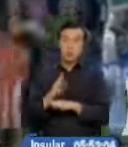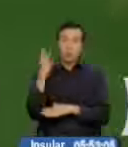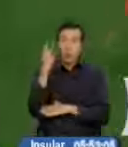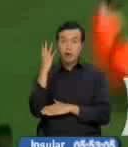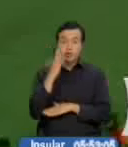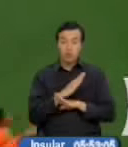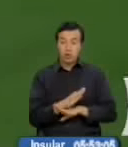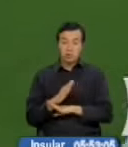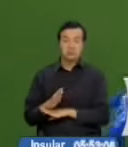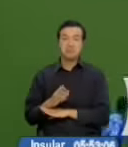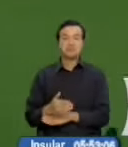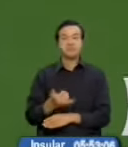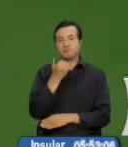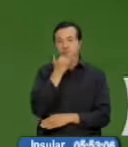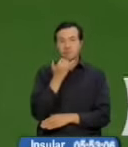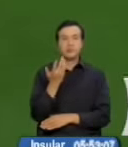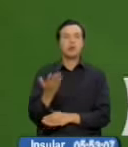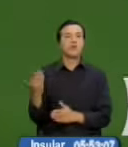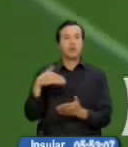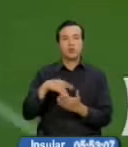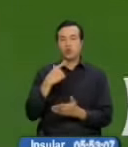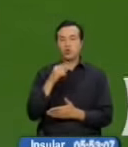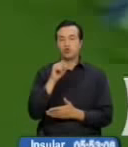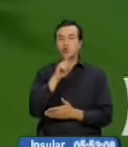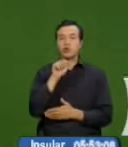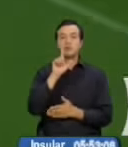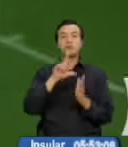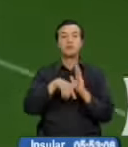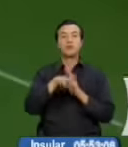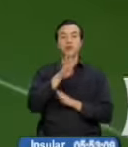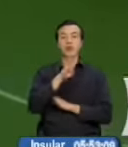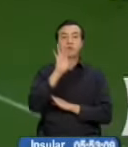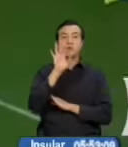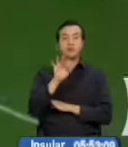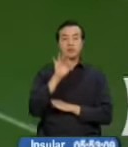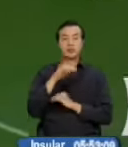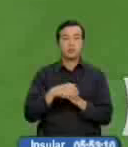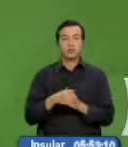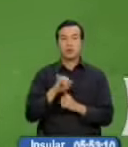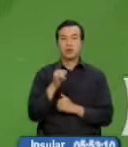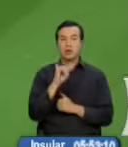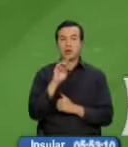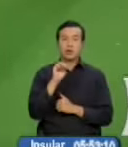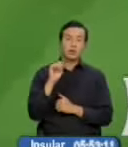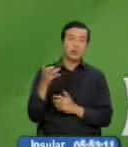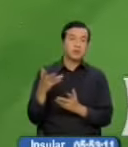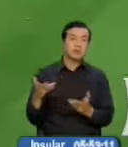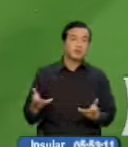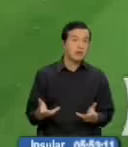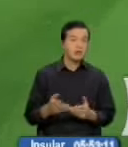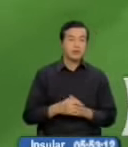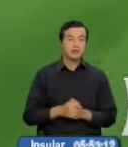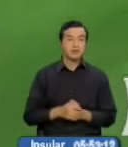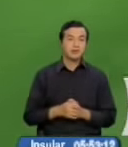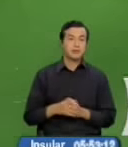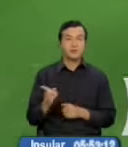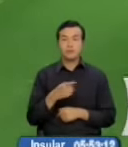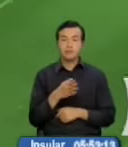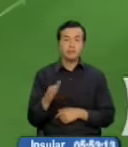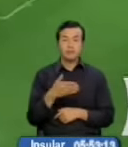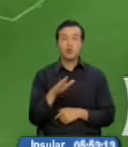fondo. González nuevamente al minuto 49. ¿Llega Jaime? ¿No llega Jaime? Y si llega es